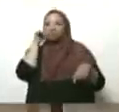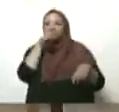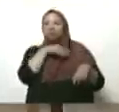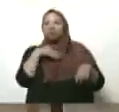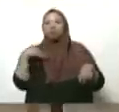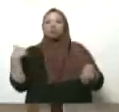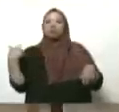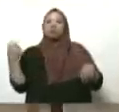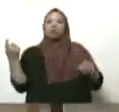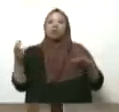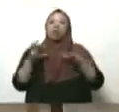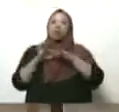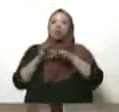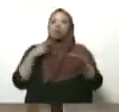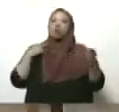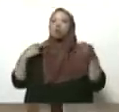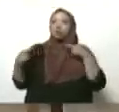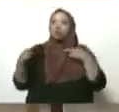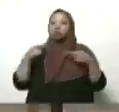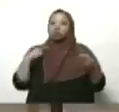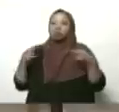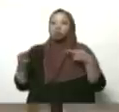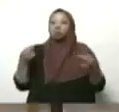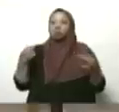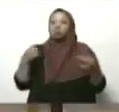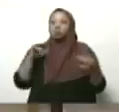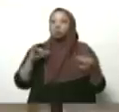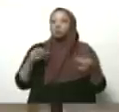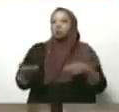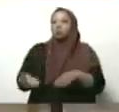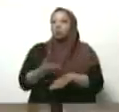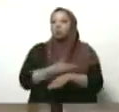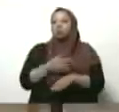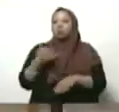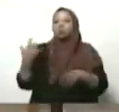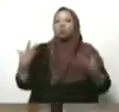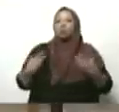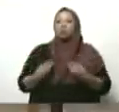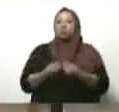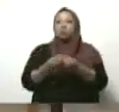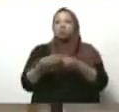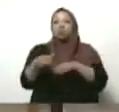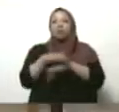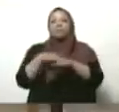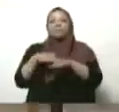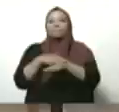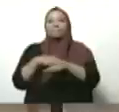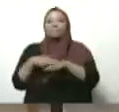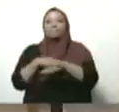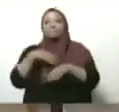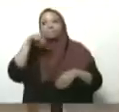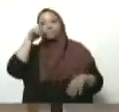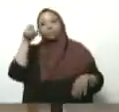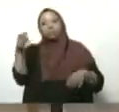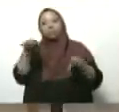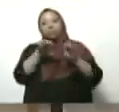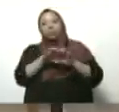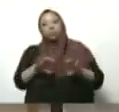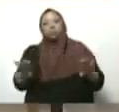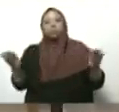vincular la verdad se tiene previsto realizar conjuntamente con el ministerio del poder popular para la educación